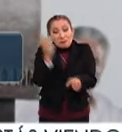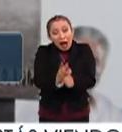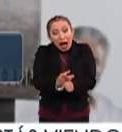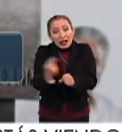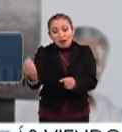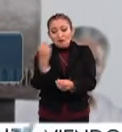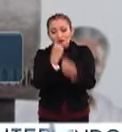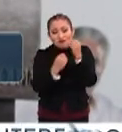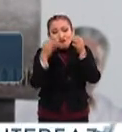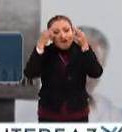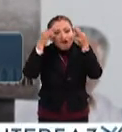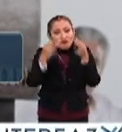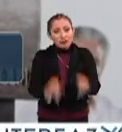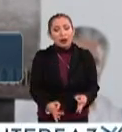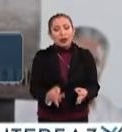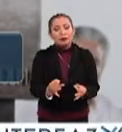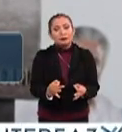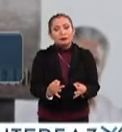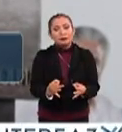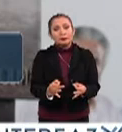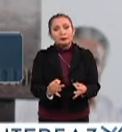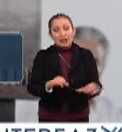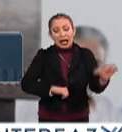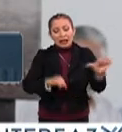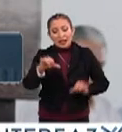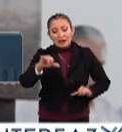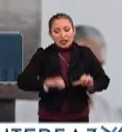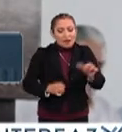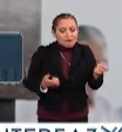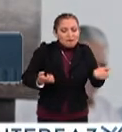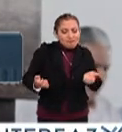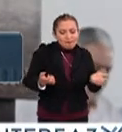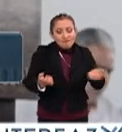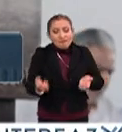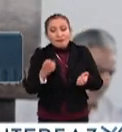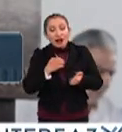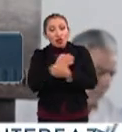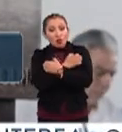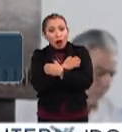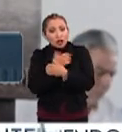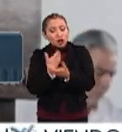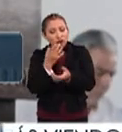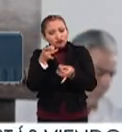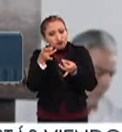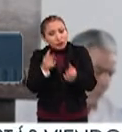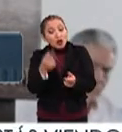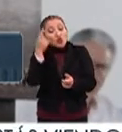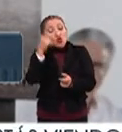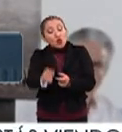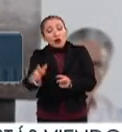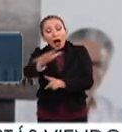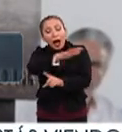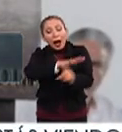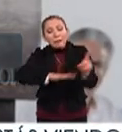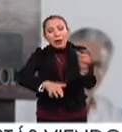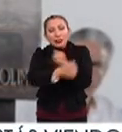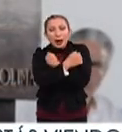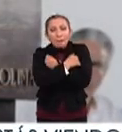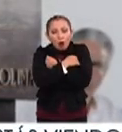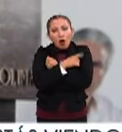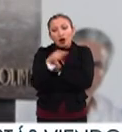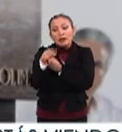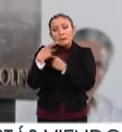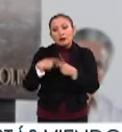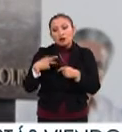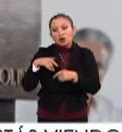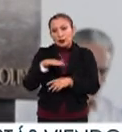la nutrición adecuada, la actividad física, la educación de calidad y un ambiente de amor entre los que